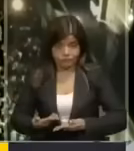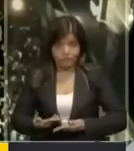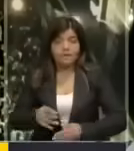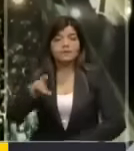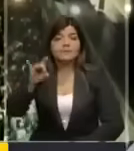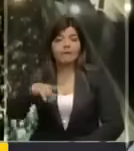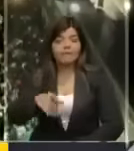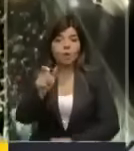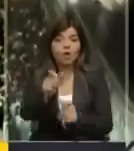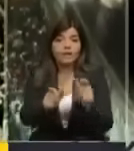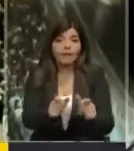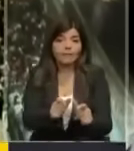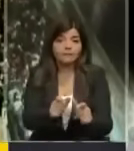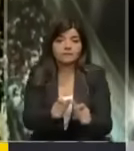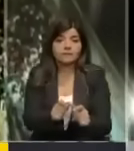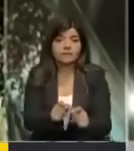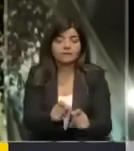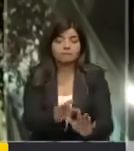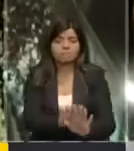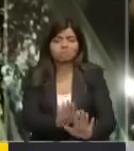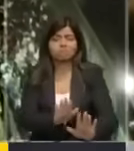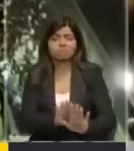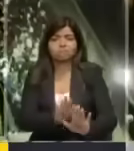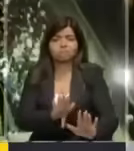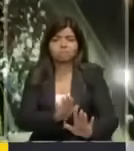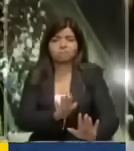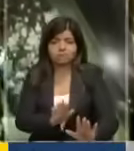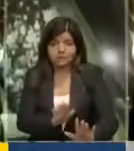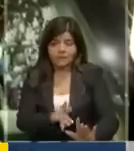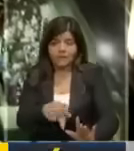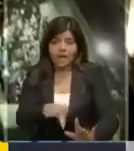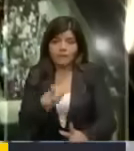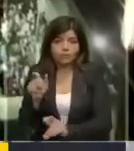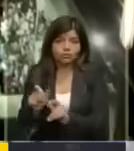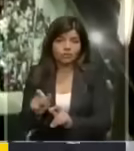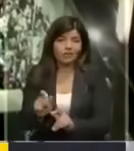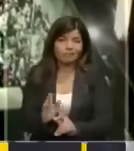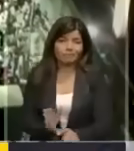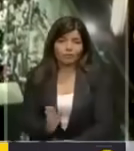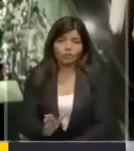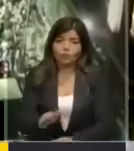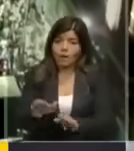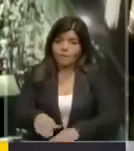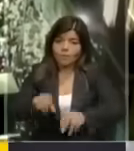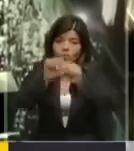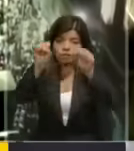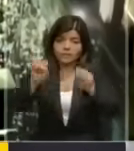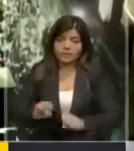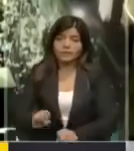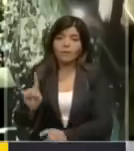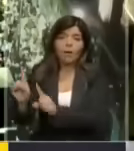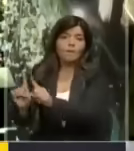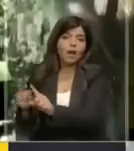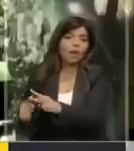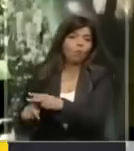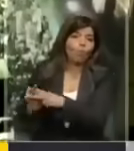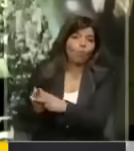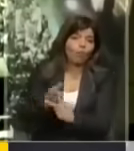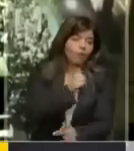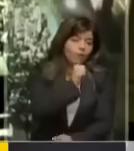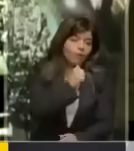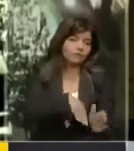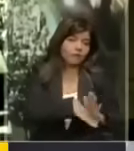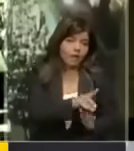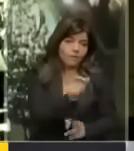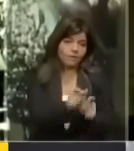Sabemos que hay gente que se va a resistir. Sabemos que hay gente que quiere mantener este sistema de privilegios para algunos y que empobrece a la mayoría